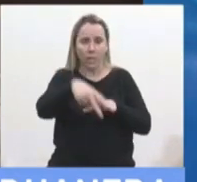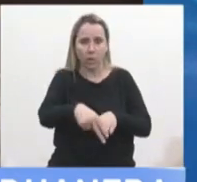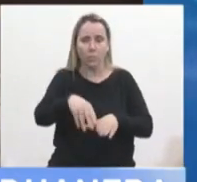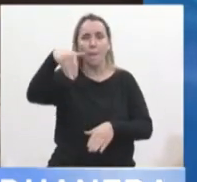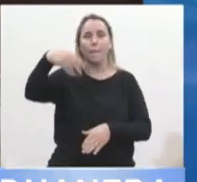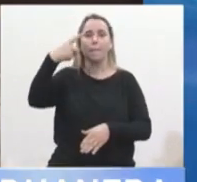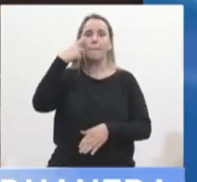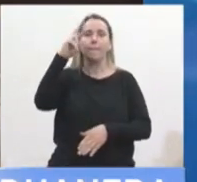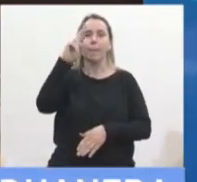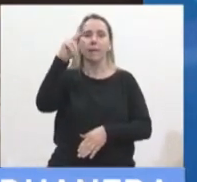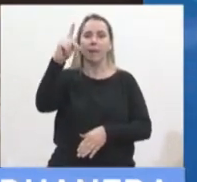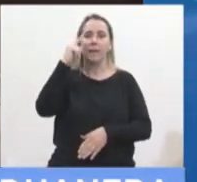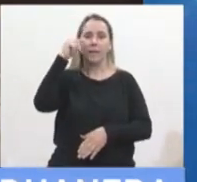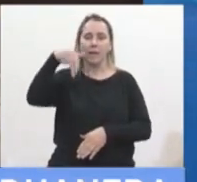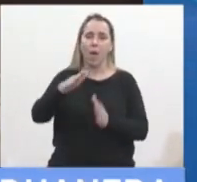por favor.